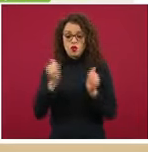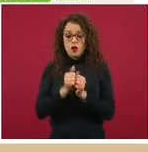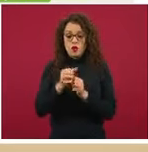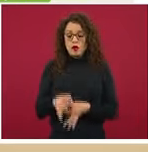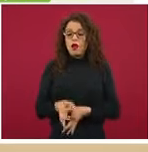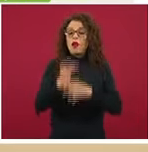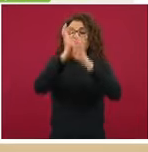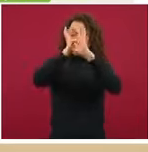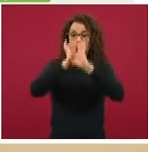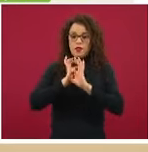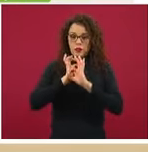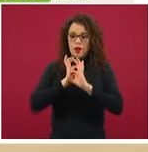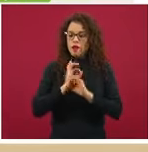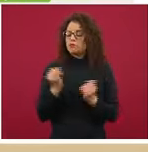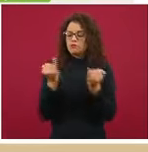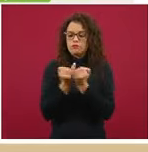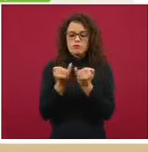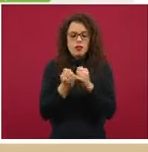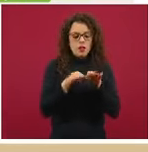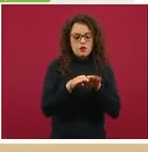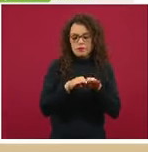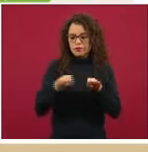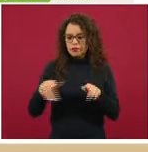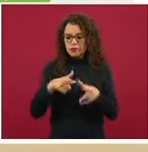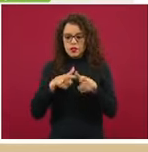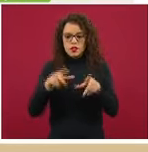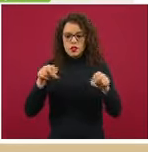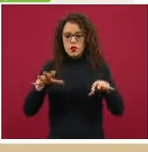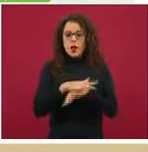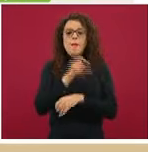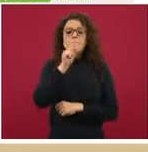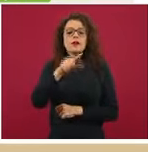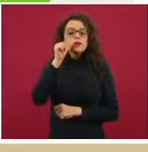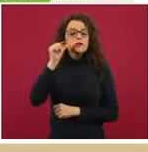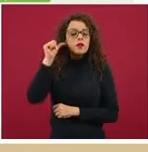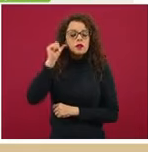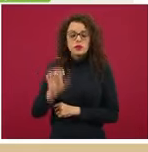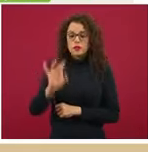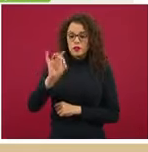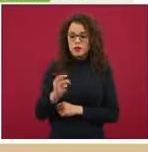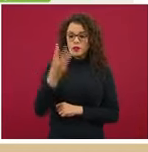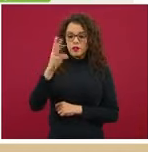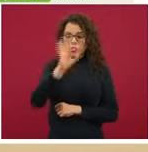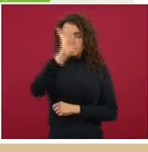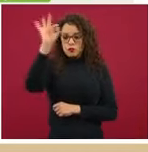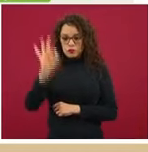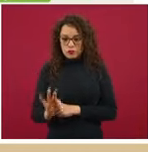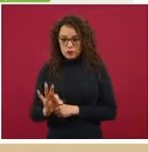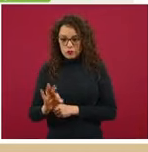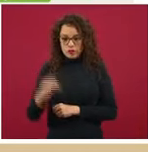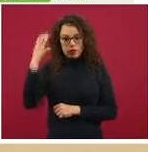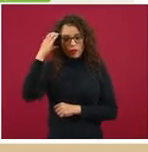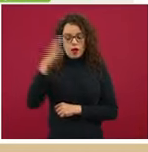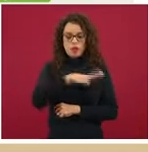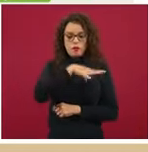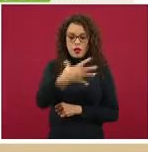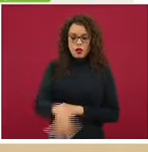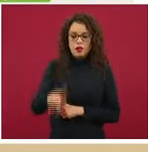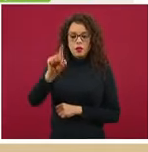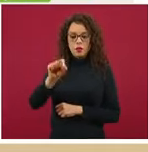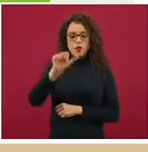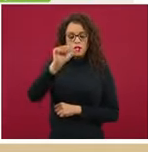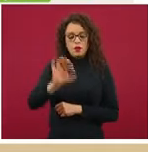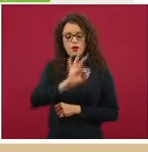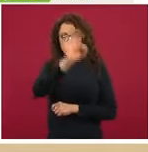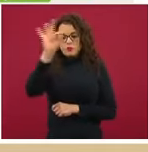las proporciones no han variado, siguen siendo las mismas del día de ayer, 33% de ocupación camas generales y